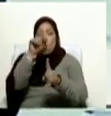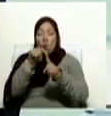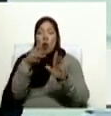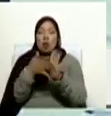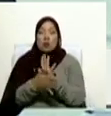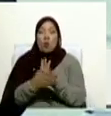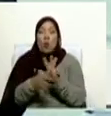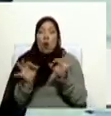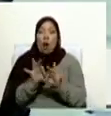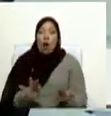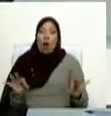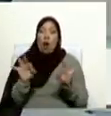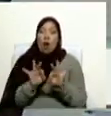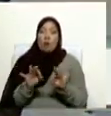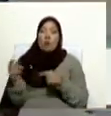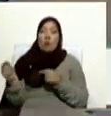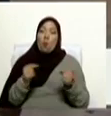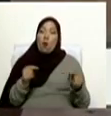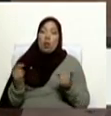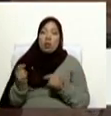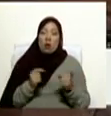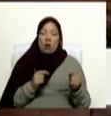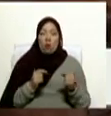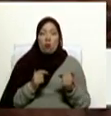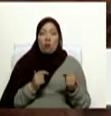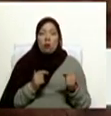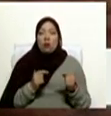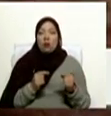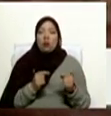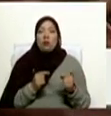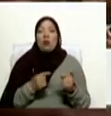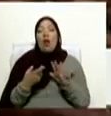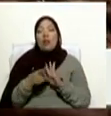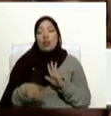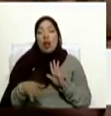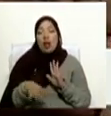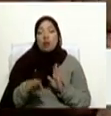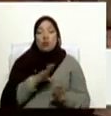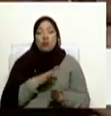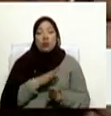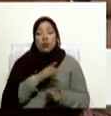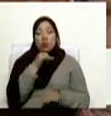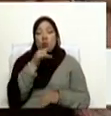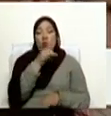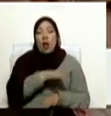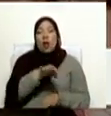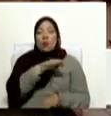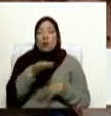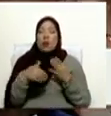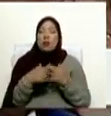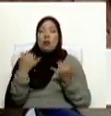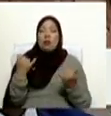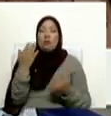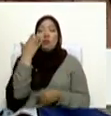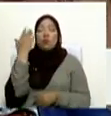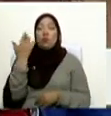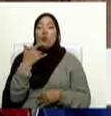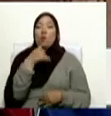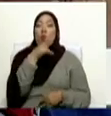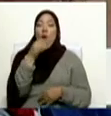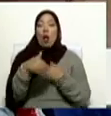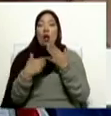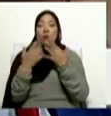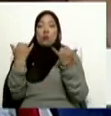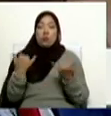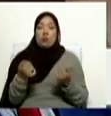absolutamente incontrovertible nuestros derechos de posesión sobre esos 159000 km